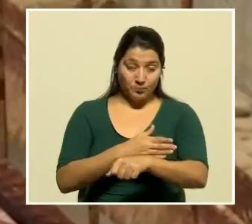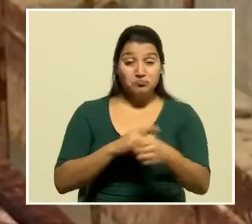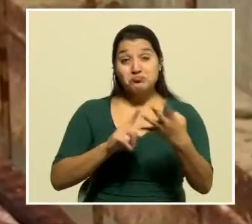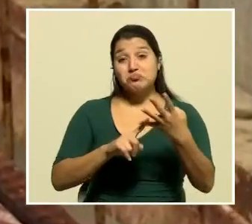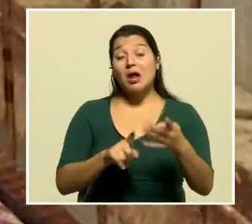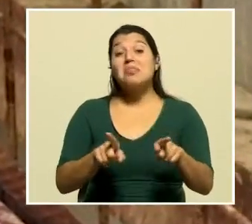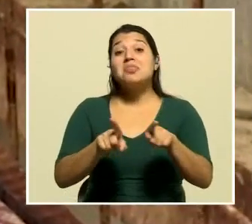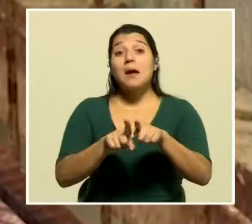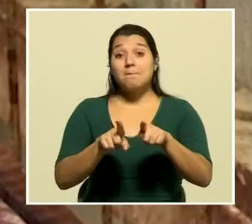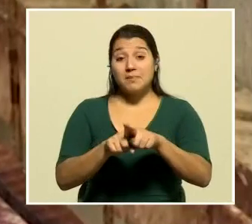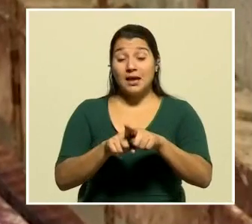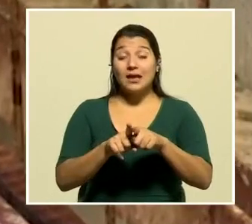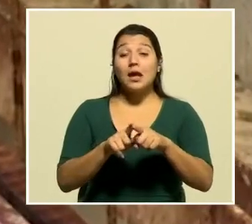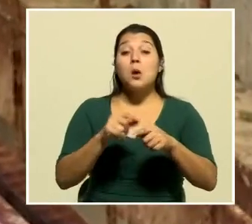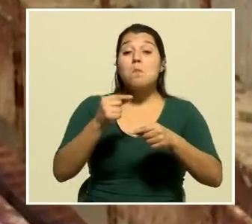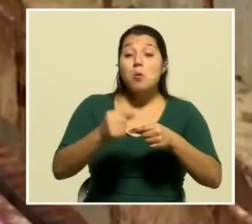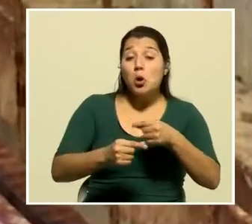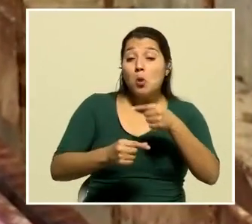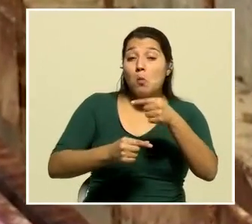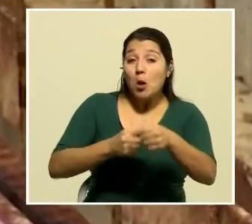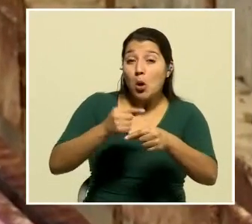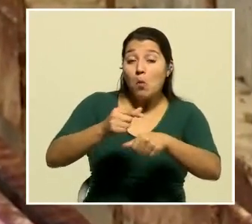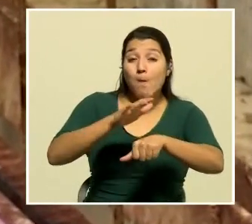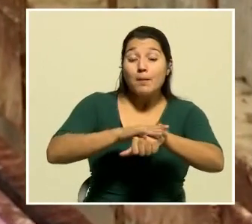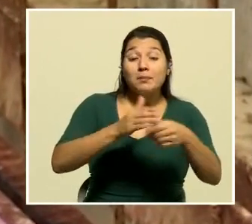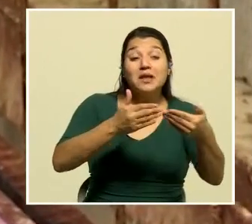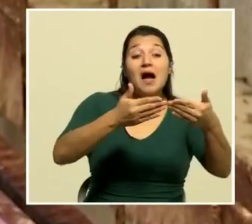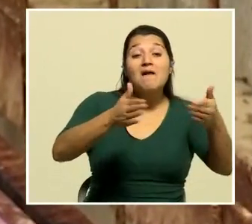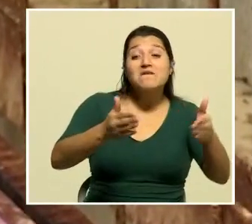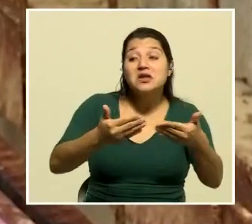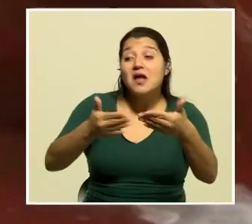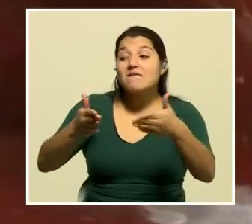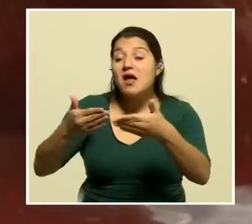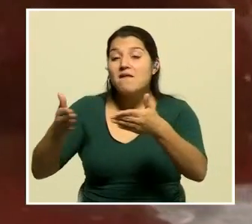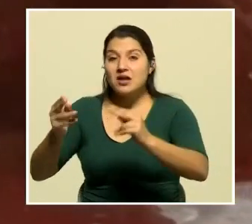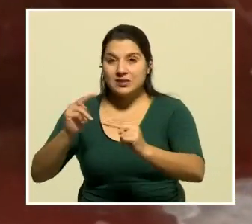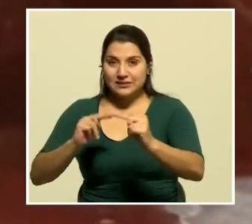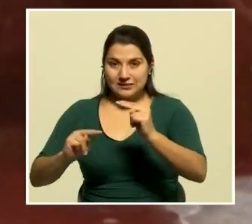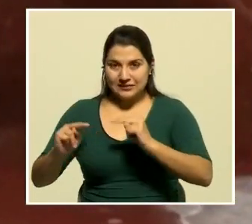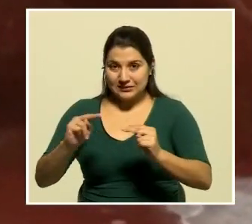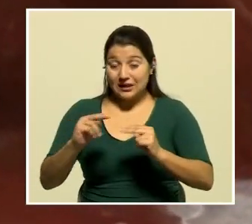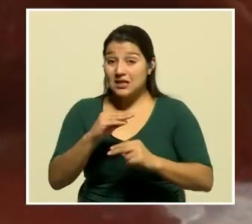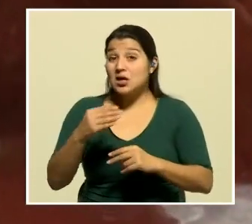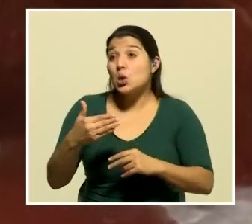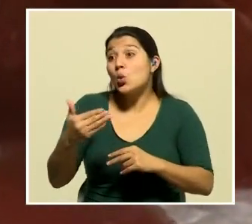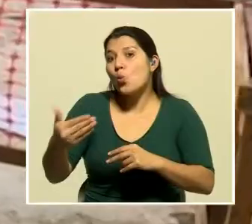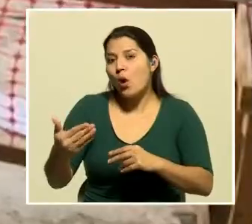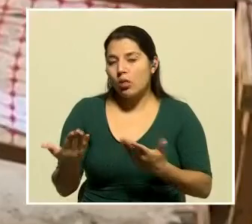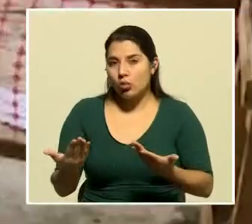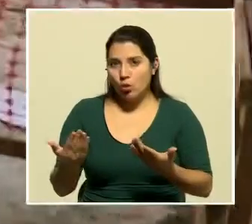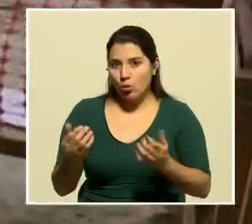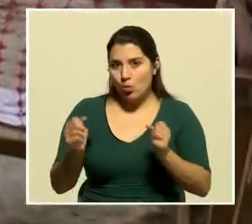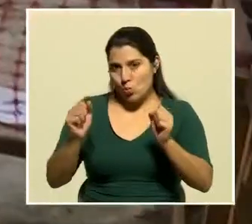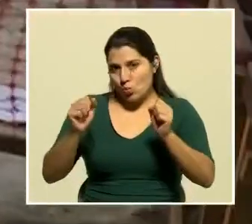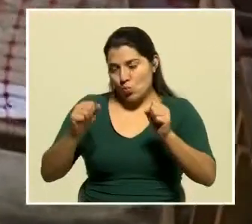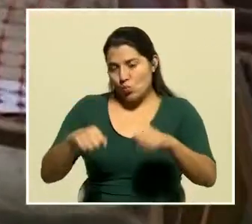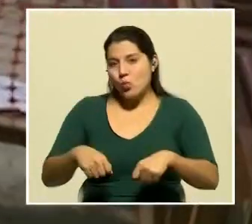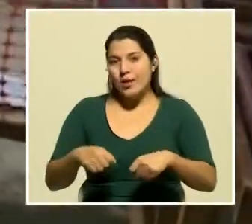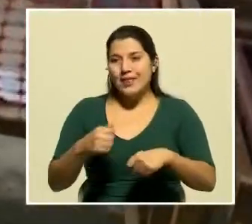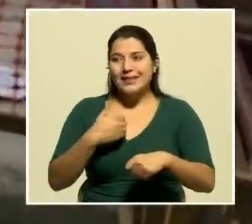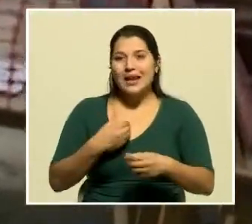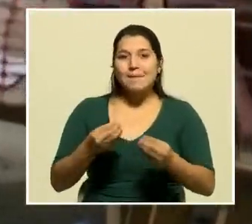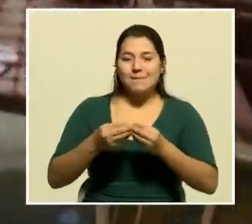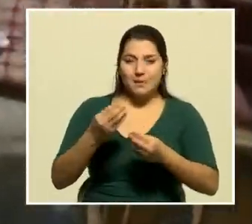gradual y determinar cuándo le es posible operar con suficiente productividad para que valga la pena reabrir. Los expertos